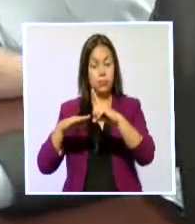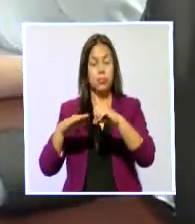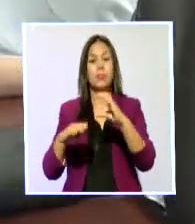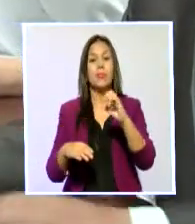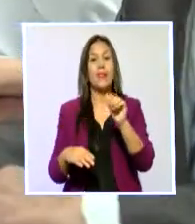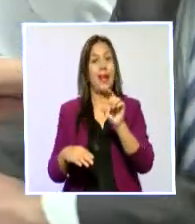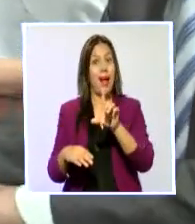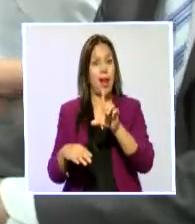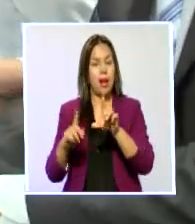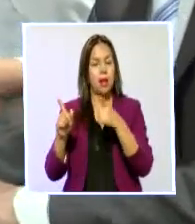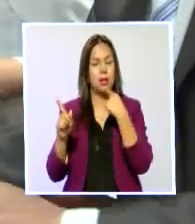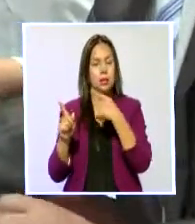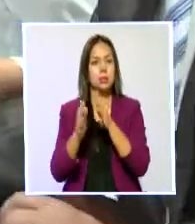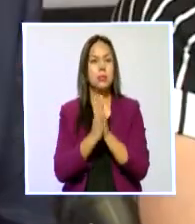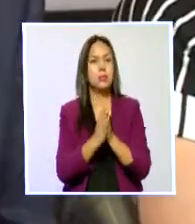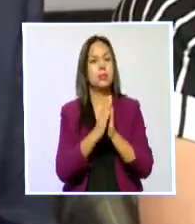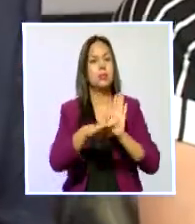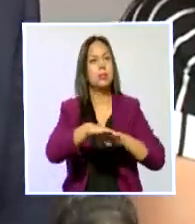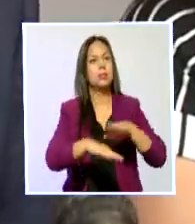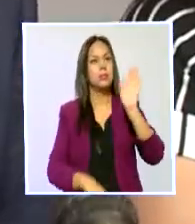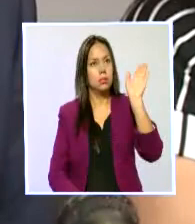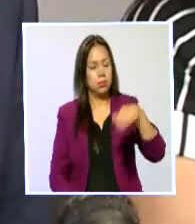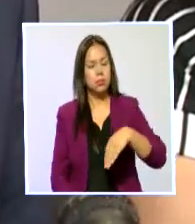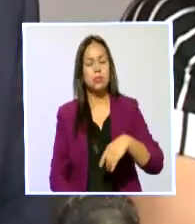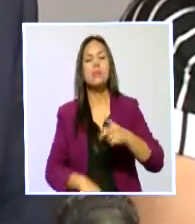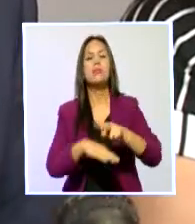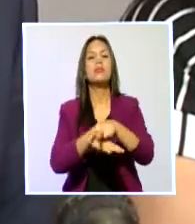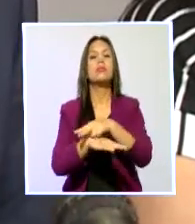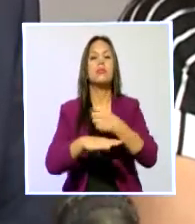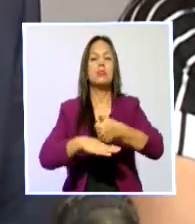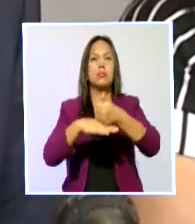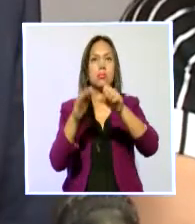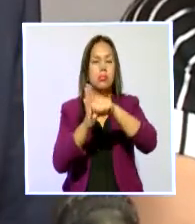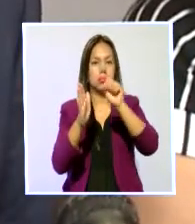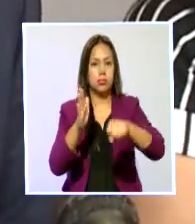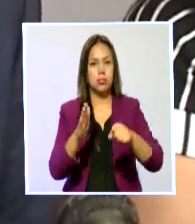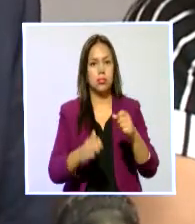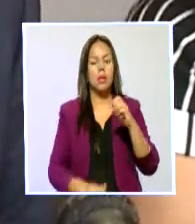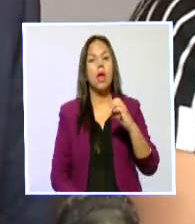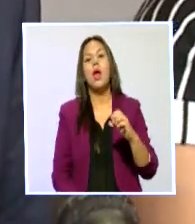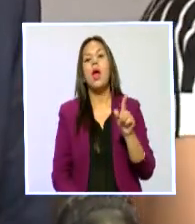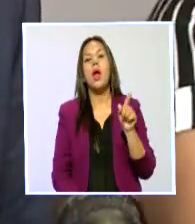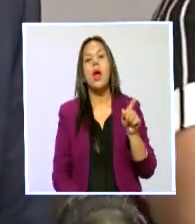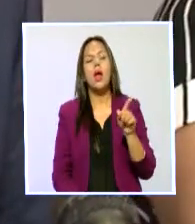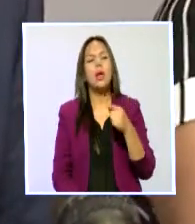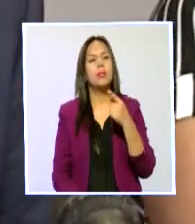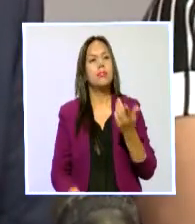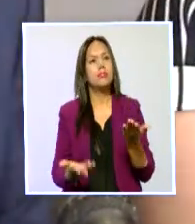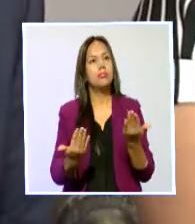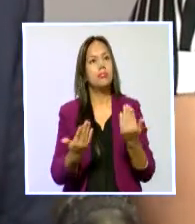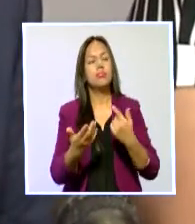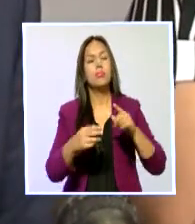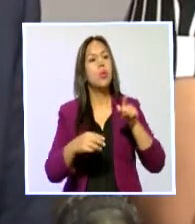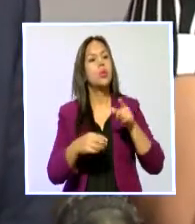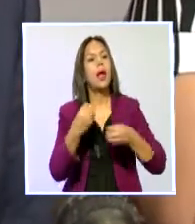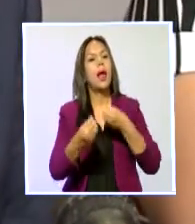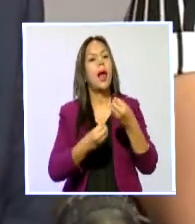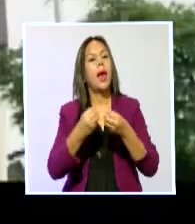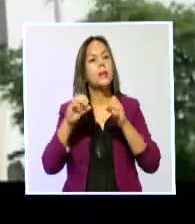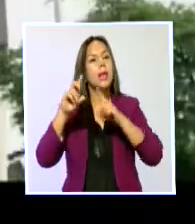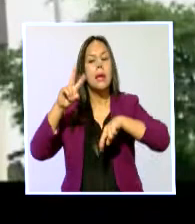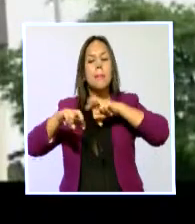CAL, solicitó la comparecencia del fiscal Bacamanceno a las comisiones de Justicia y Fiscalización para que actualice los avances en dichas